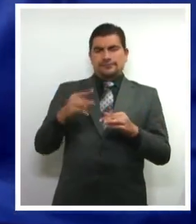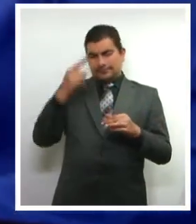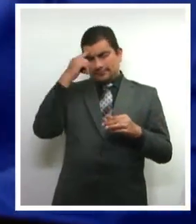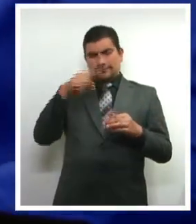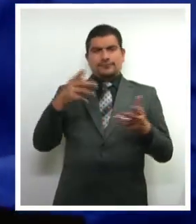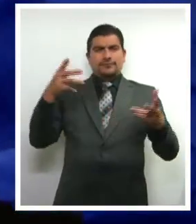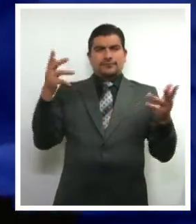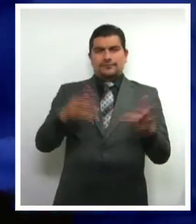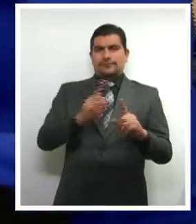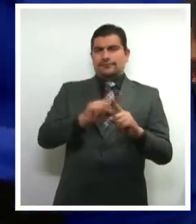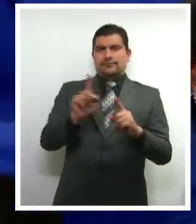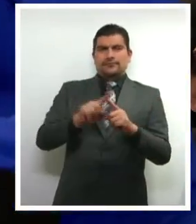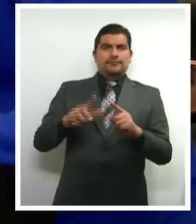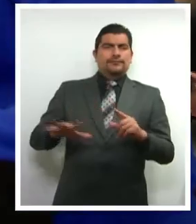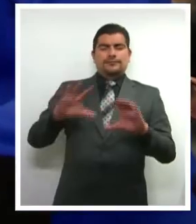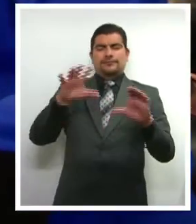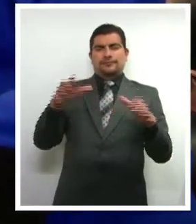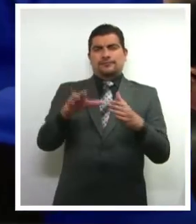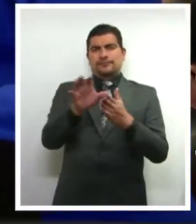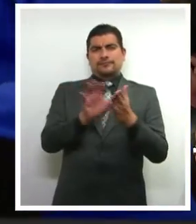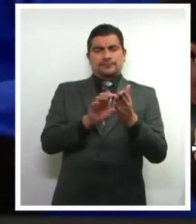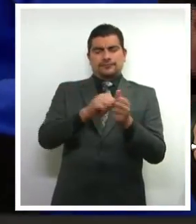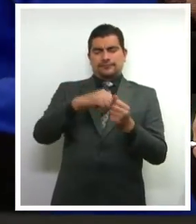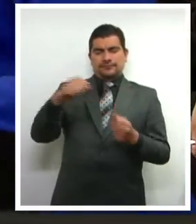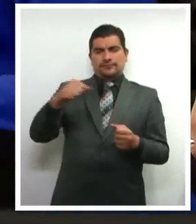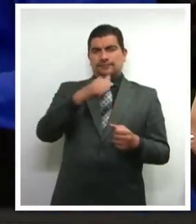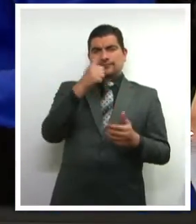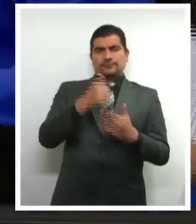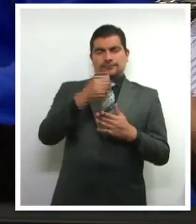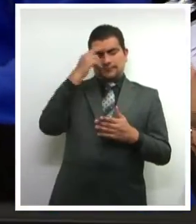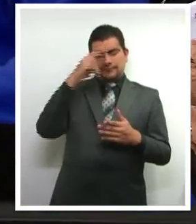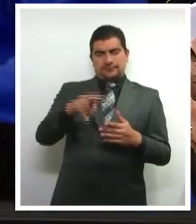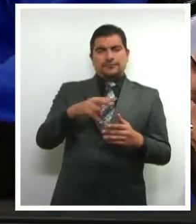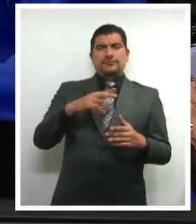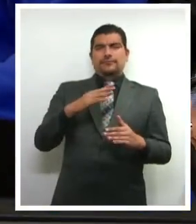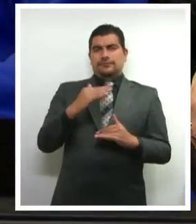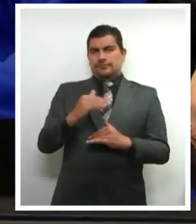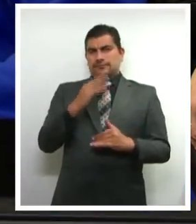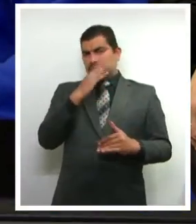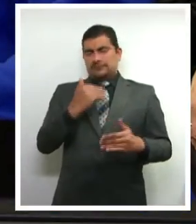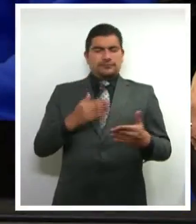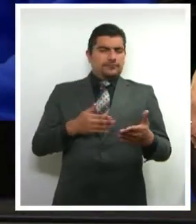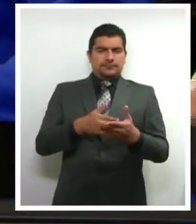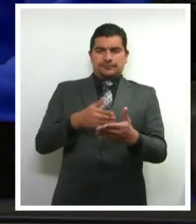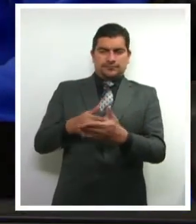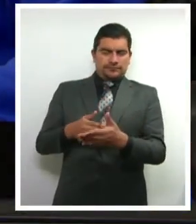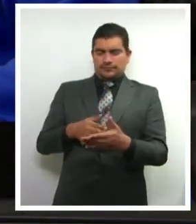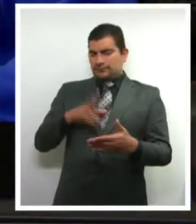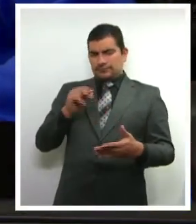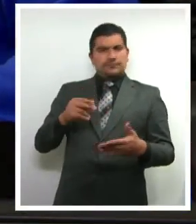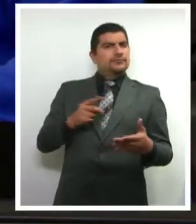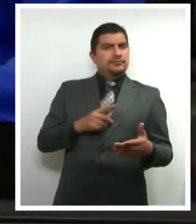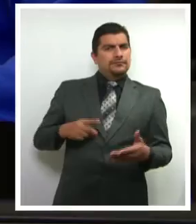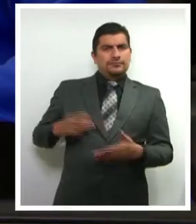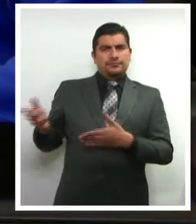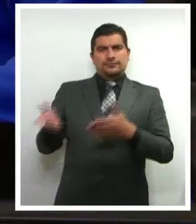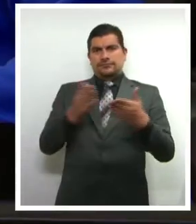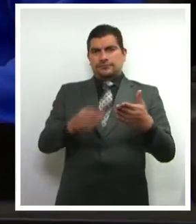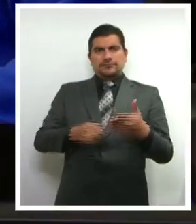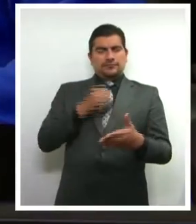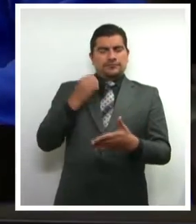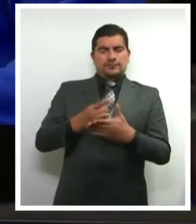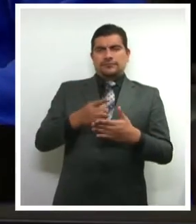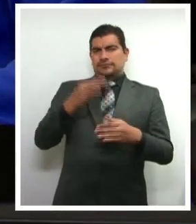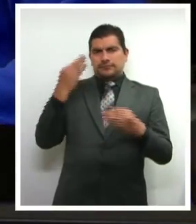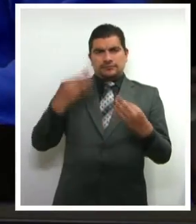creación de la Constitución Política de la Ciudad de México, sin hacer mención que debe ser titulada